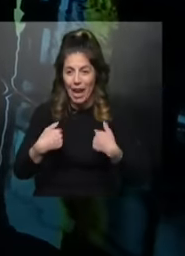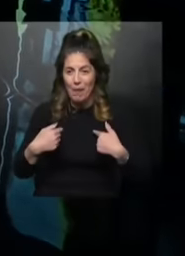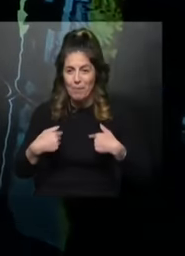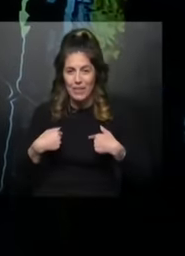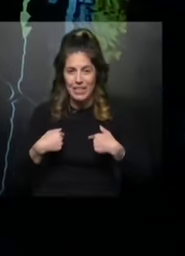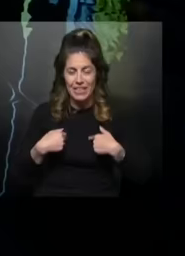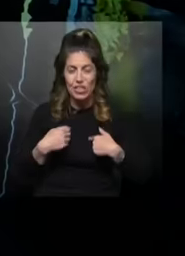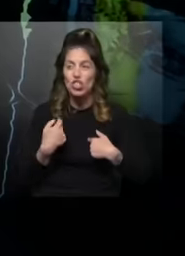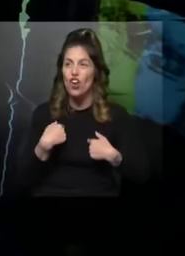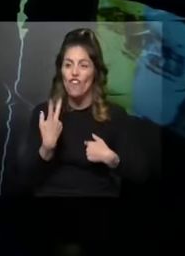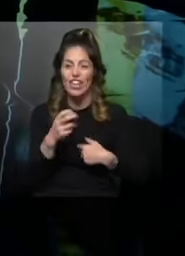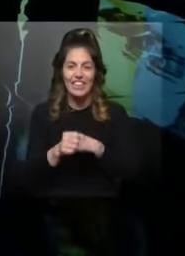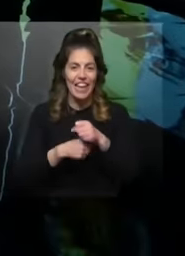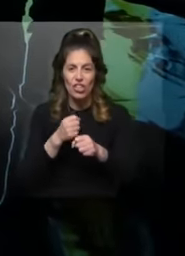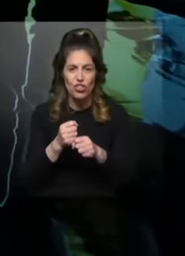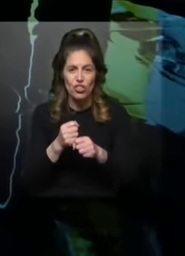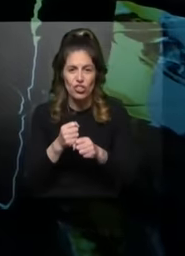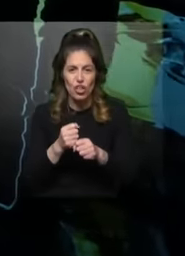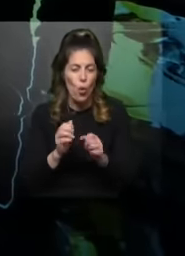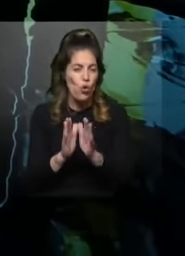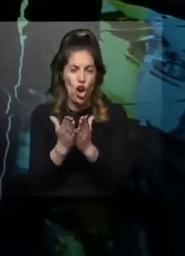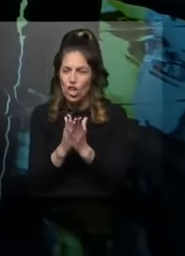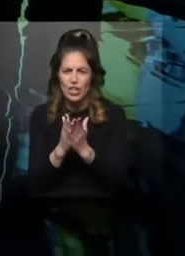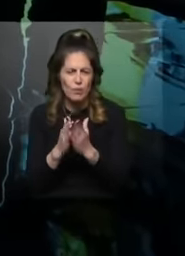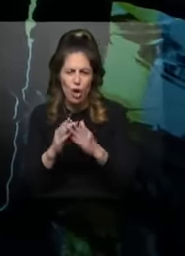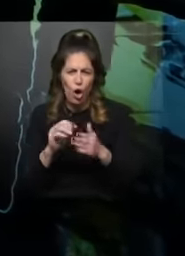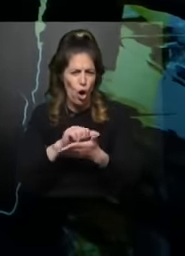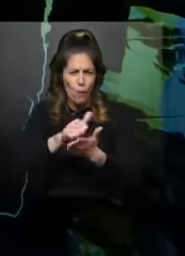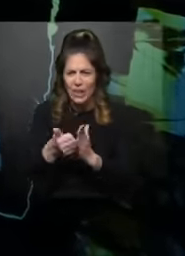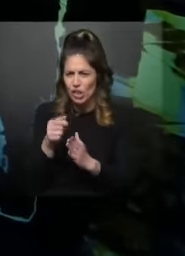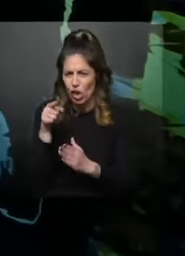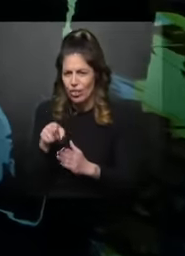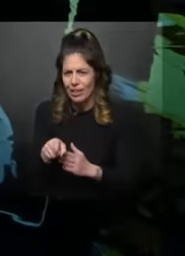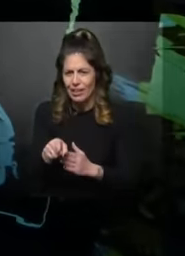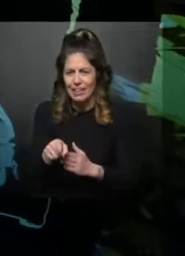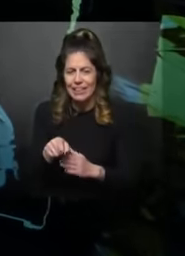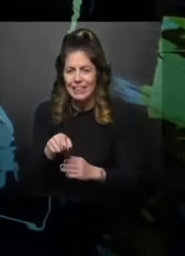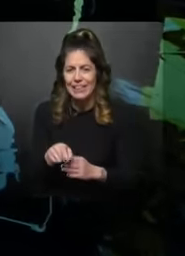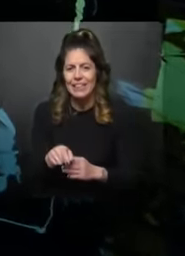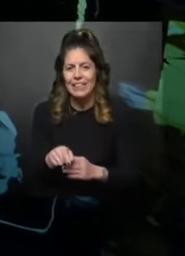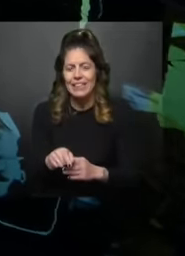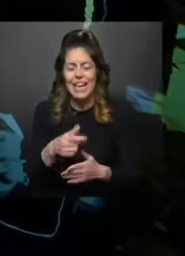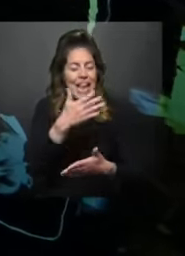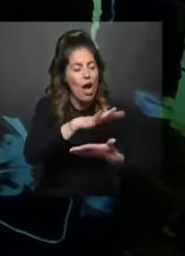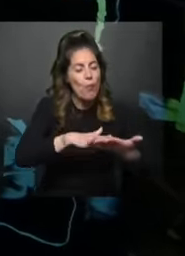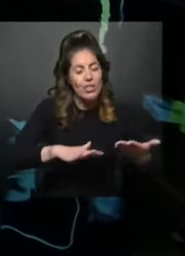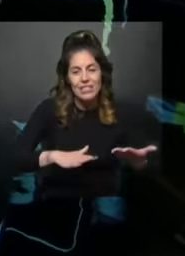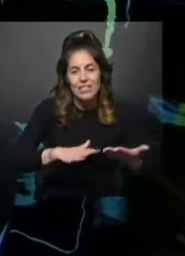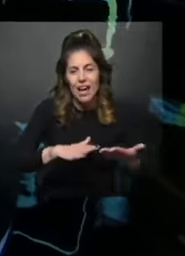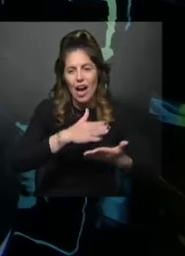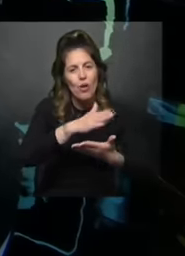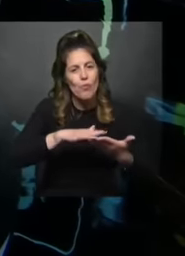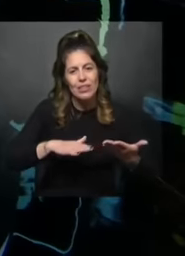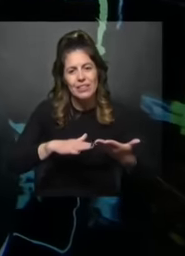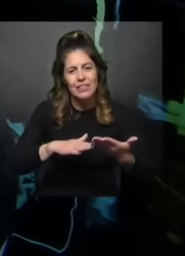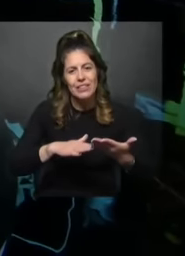obras completas de León Felipe. Y es, ¿sabes lo que pasa? Que es la poesía